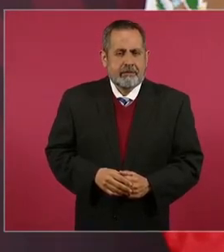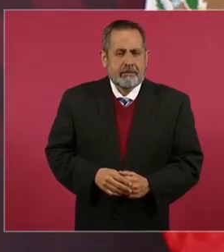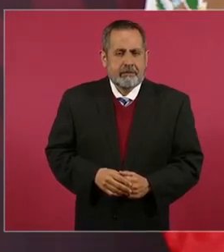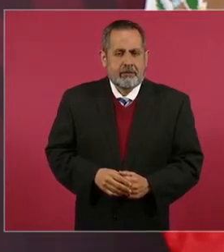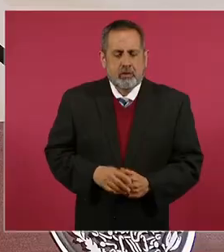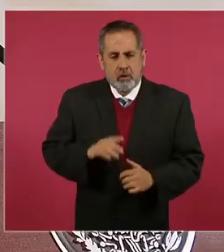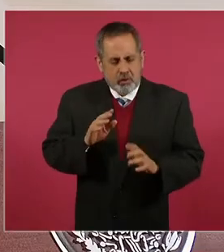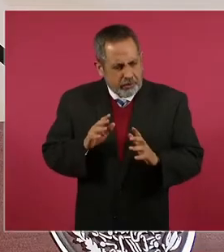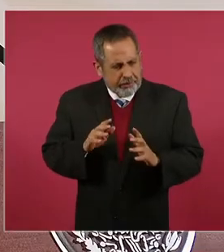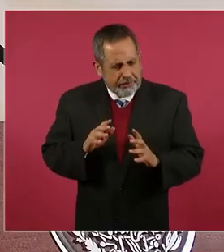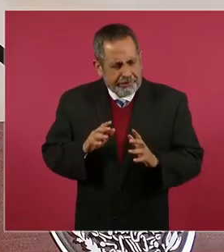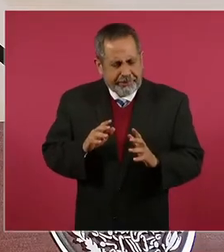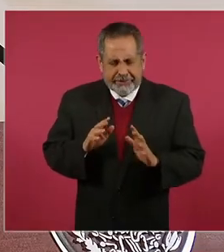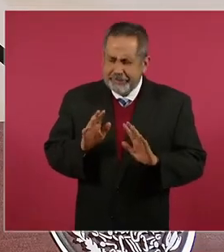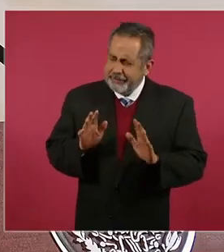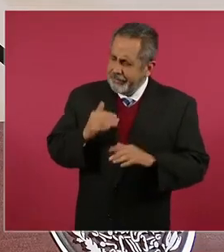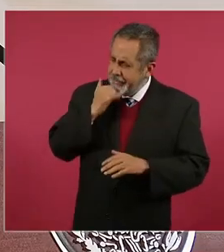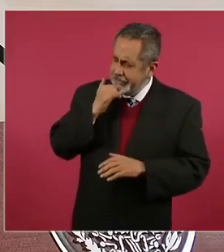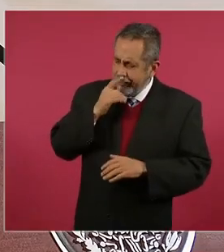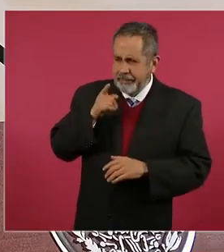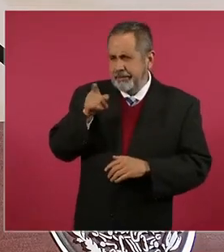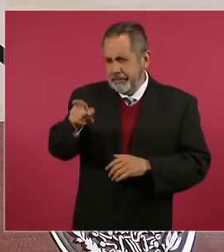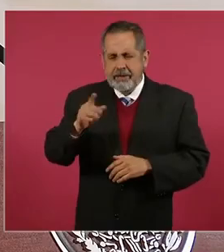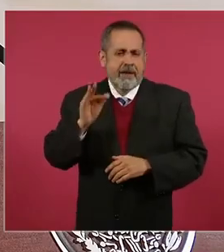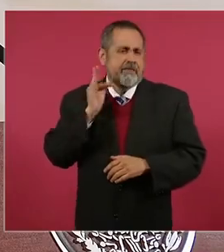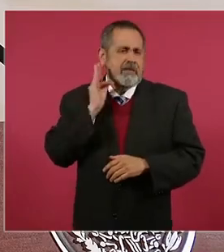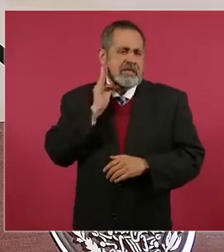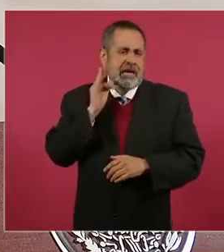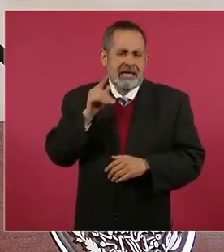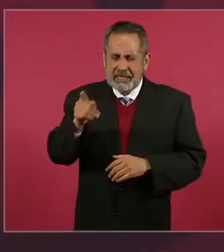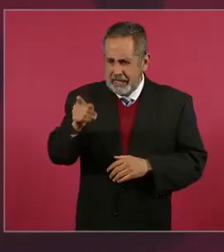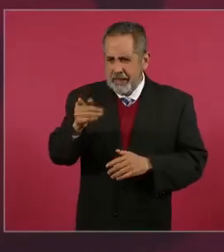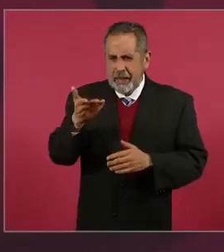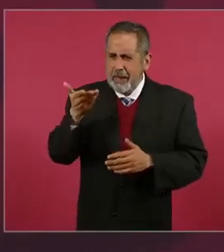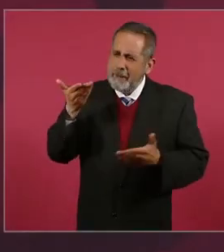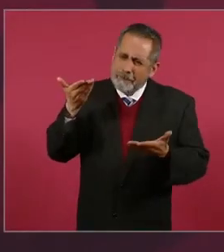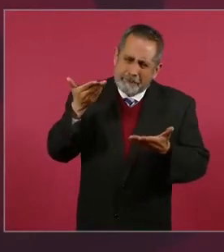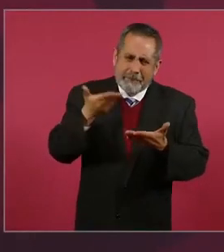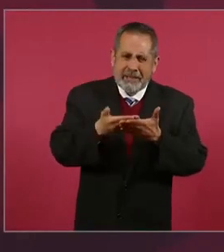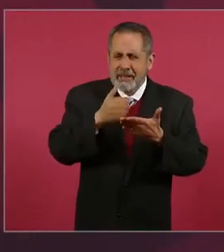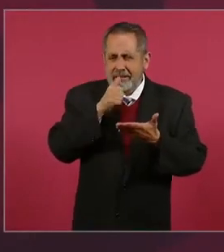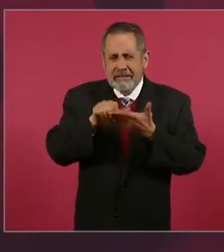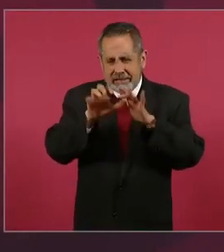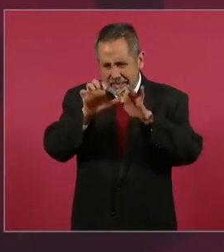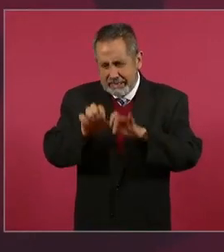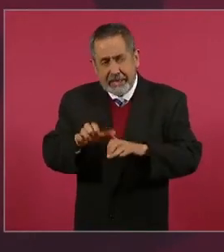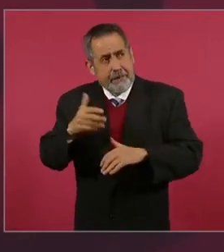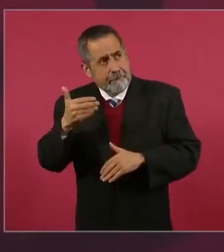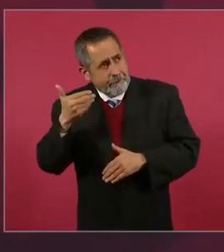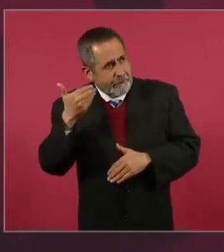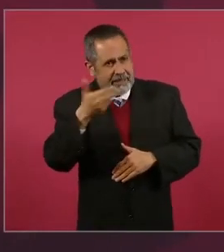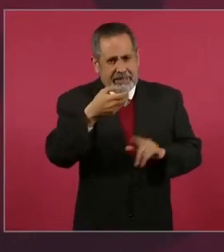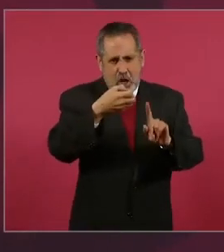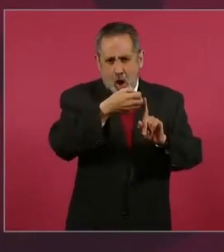le solicito a la Fiscalía que pida por escrito